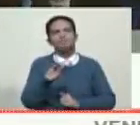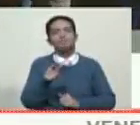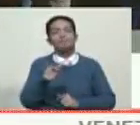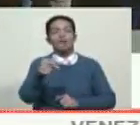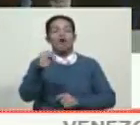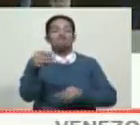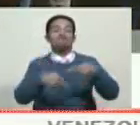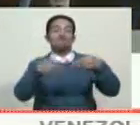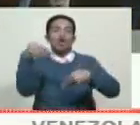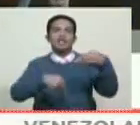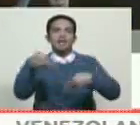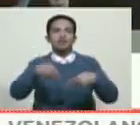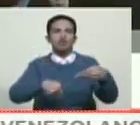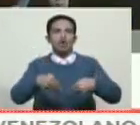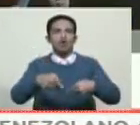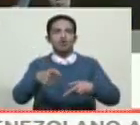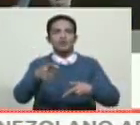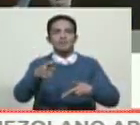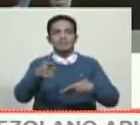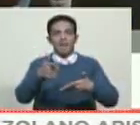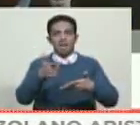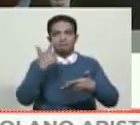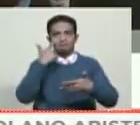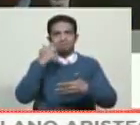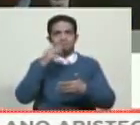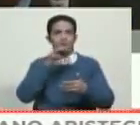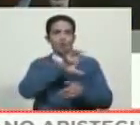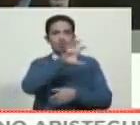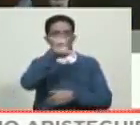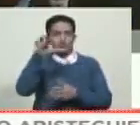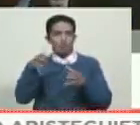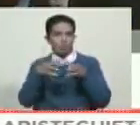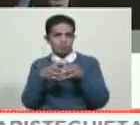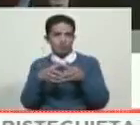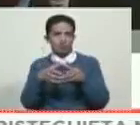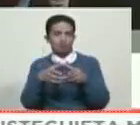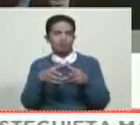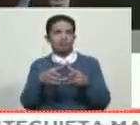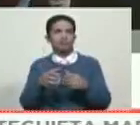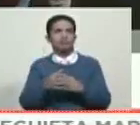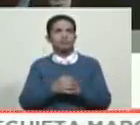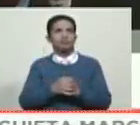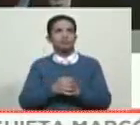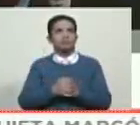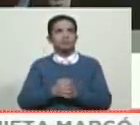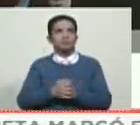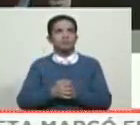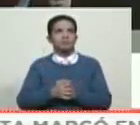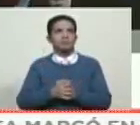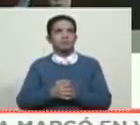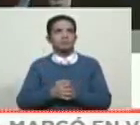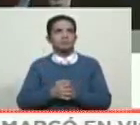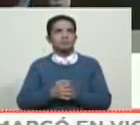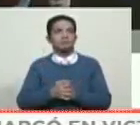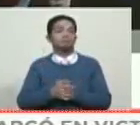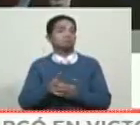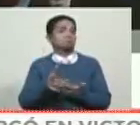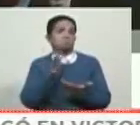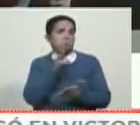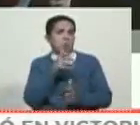votación dentro de la Liga del Caribe, de los equipos que juegan o de los países que juegan, no hubiese habido